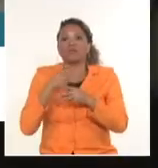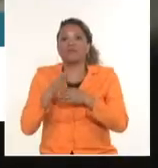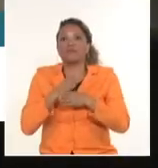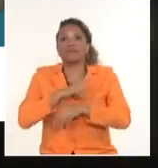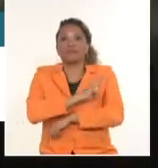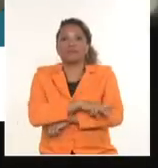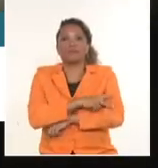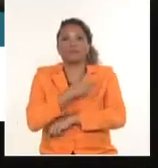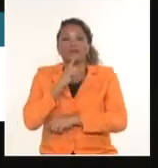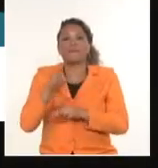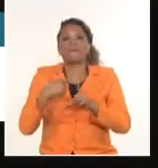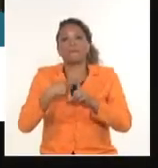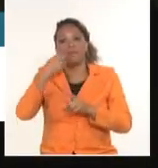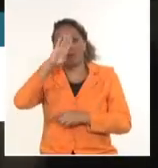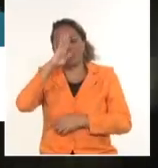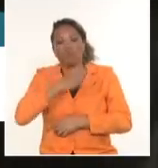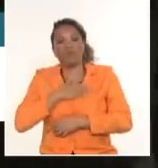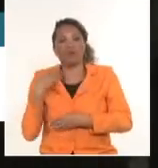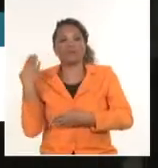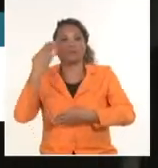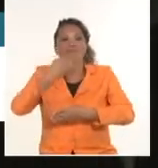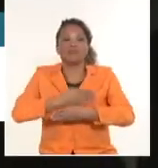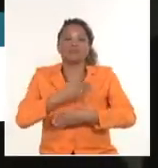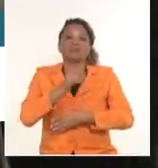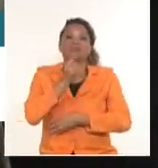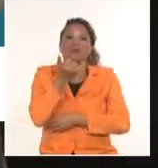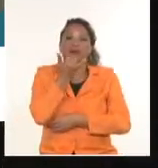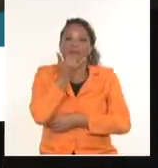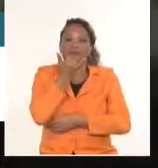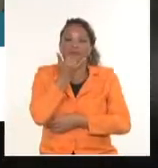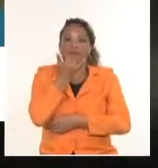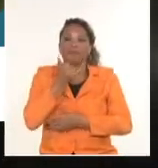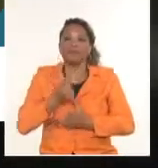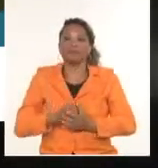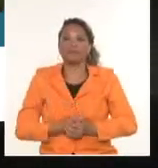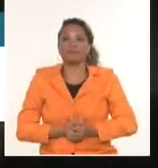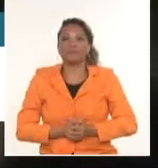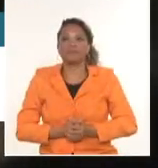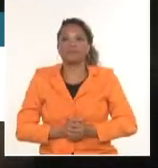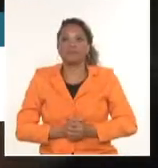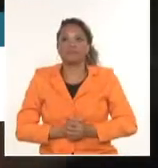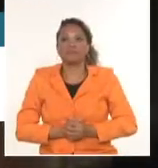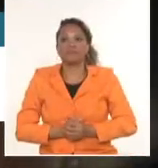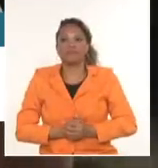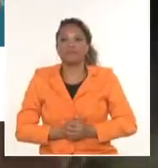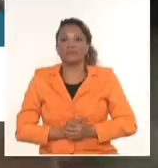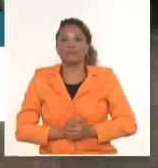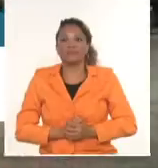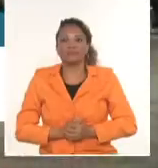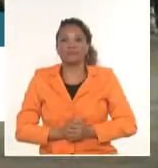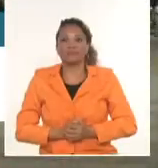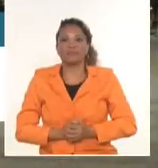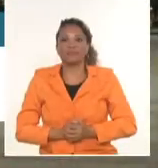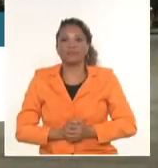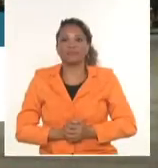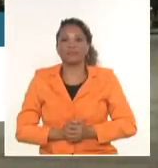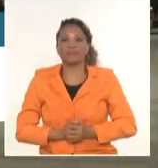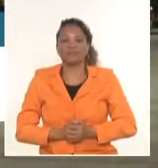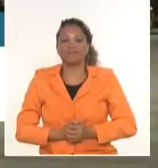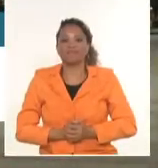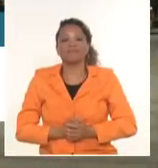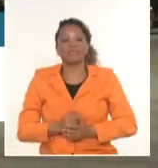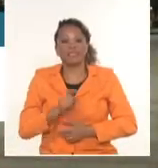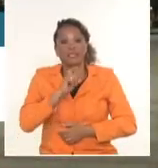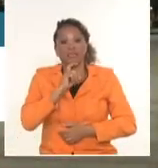bloqueada, lógicamente no deja de tener grandes aspiraciones, pero cada vez es más alto